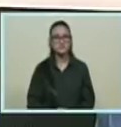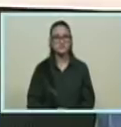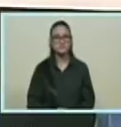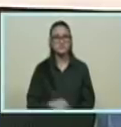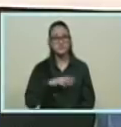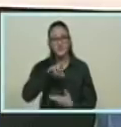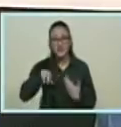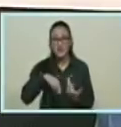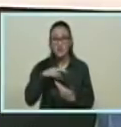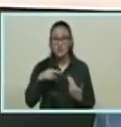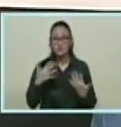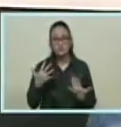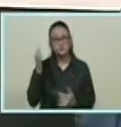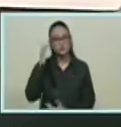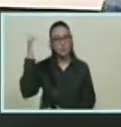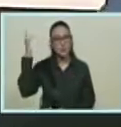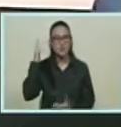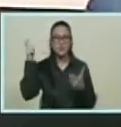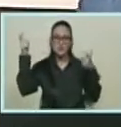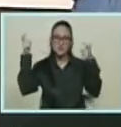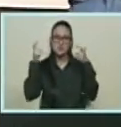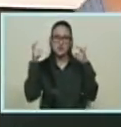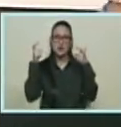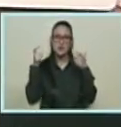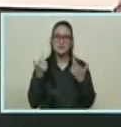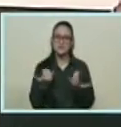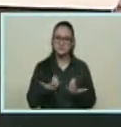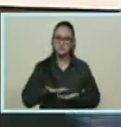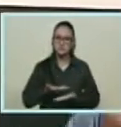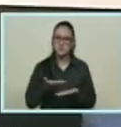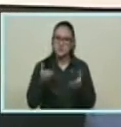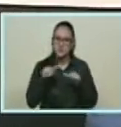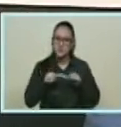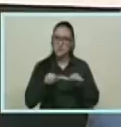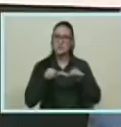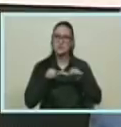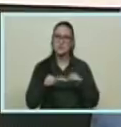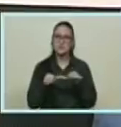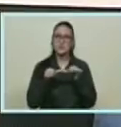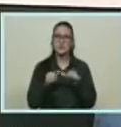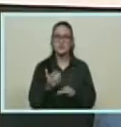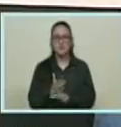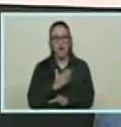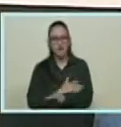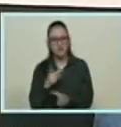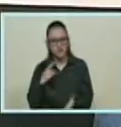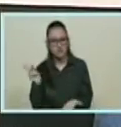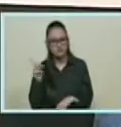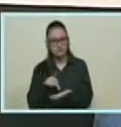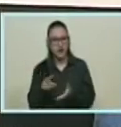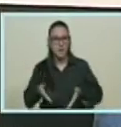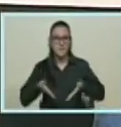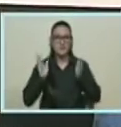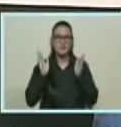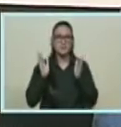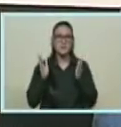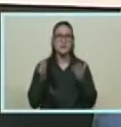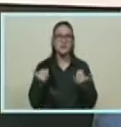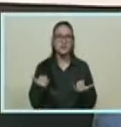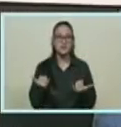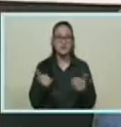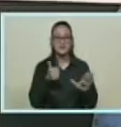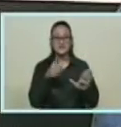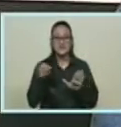es la revolución, el sueño del comandante Chávez al que usted le está dando continuidad. Yo antes de venir acá al apartamento para hacer el pase, estaba